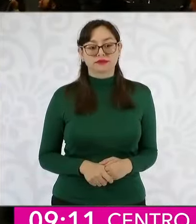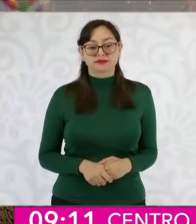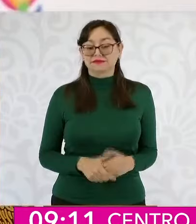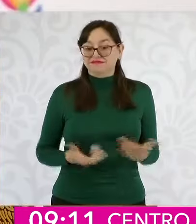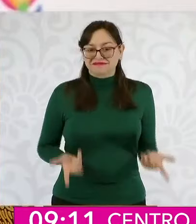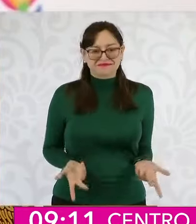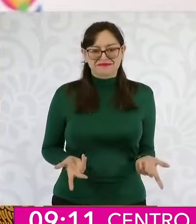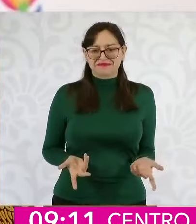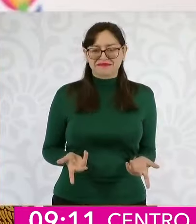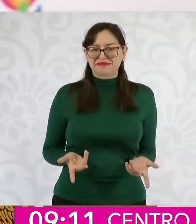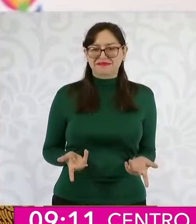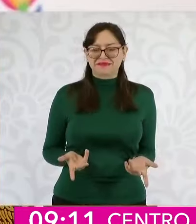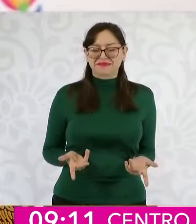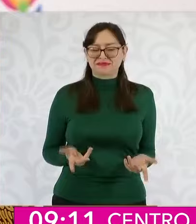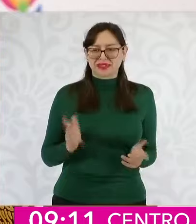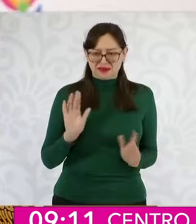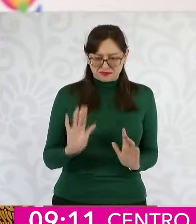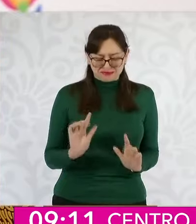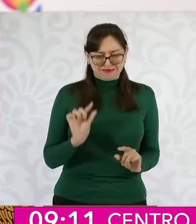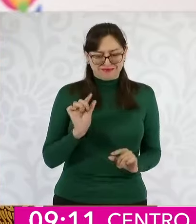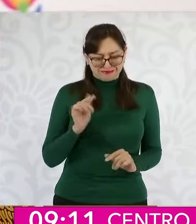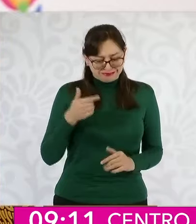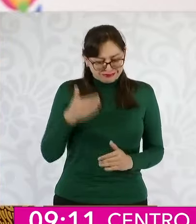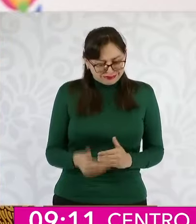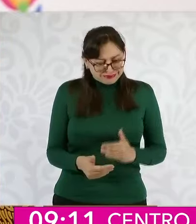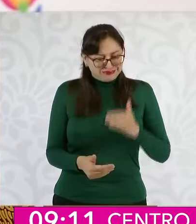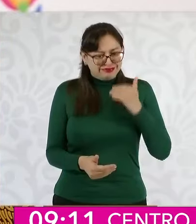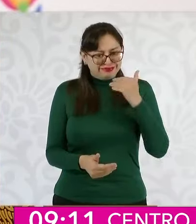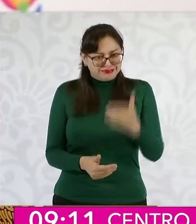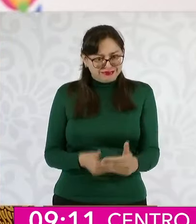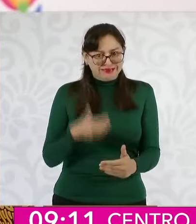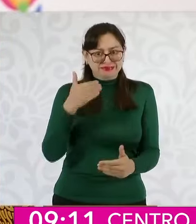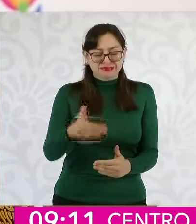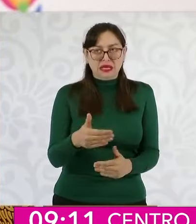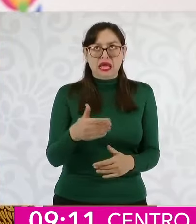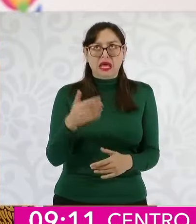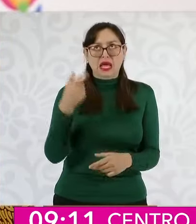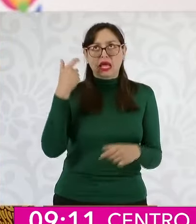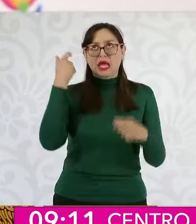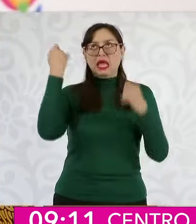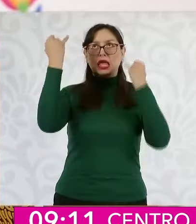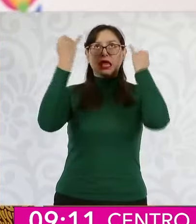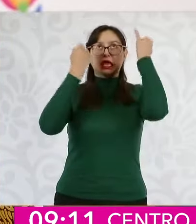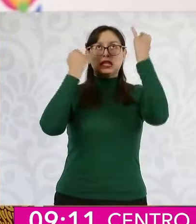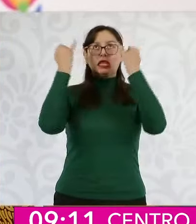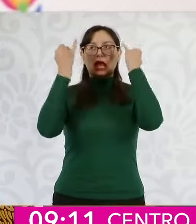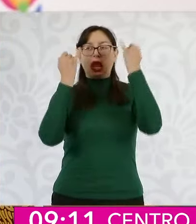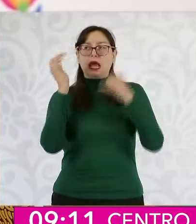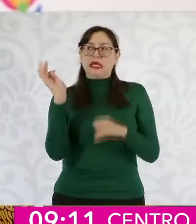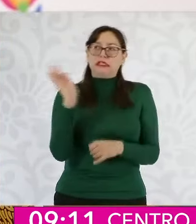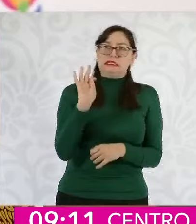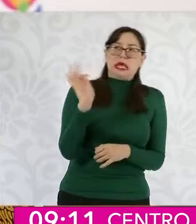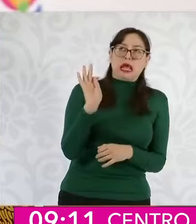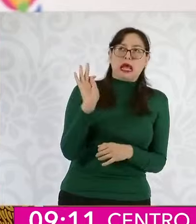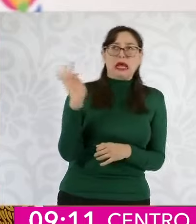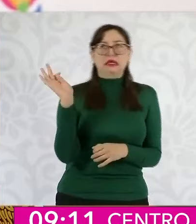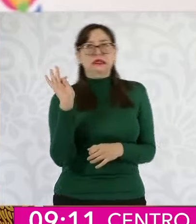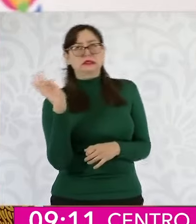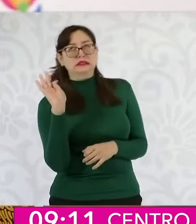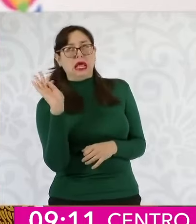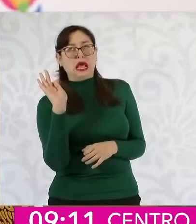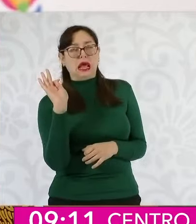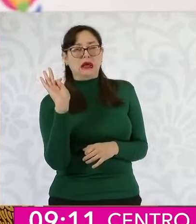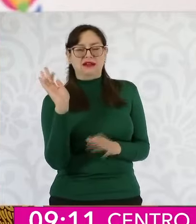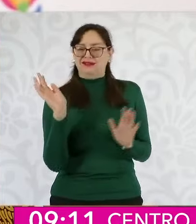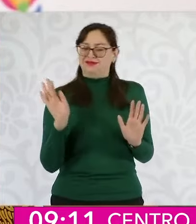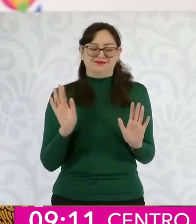Hay que ir paso a paso y tener distintos escenarios. No es si haces esto, yo hago esto. Por eso es un